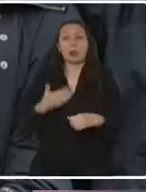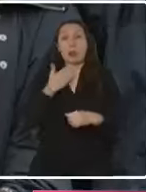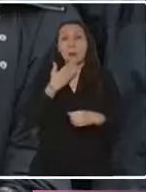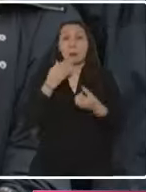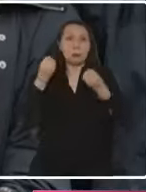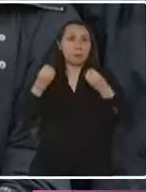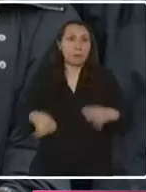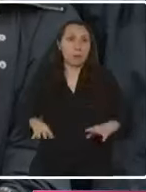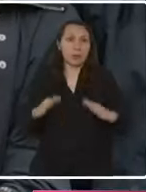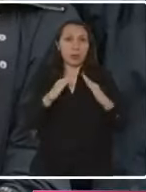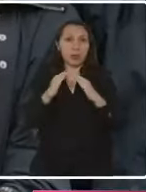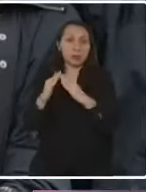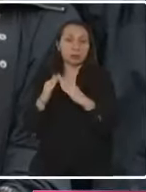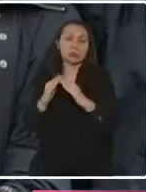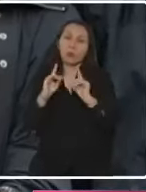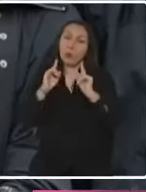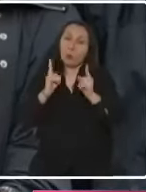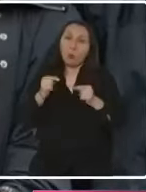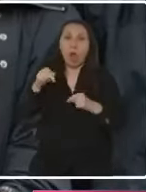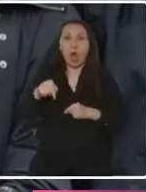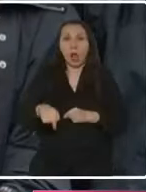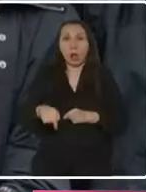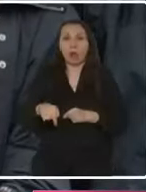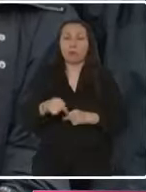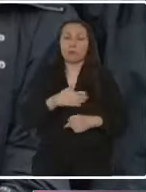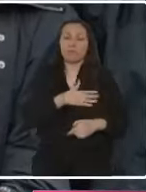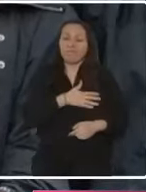más informaciones. Espérenos.